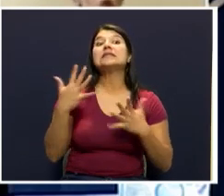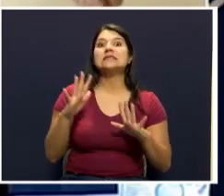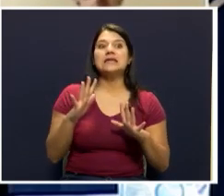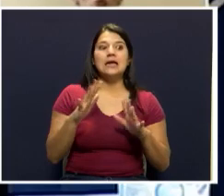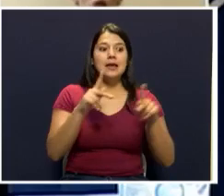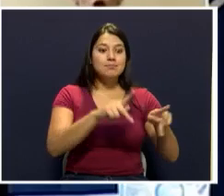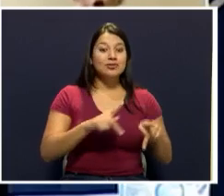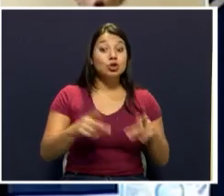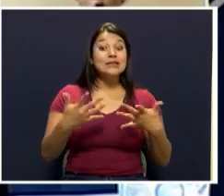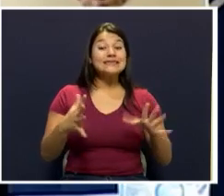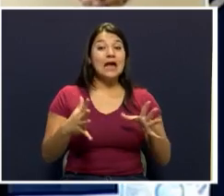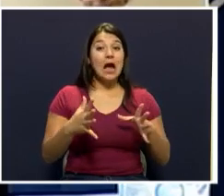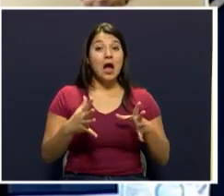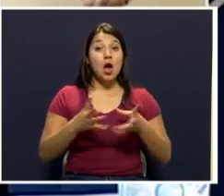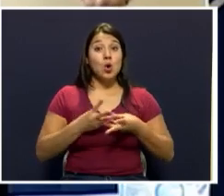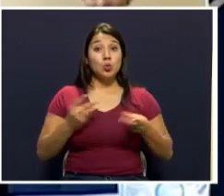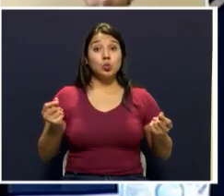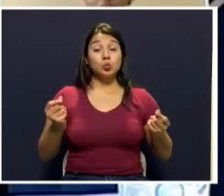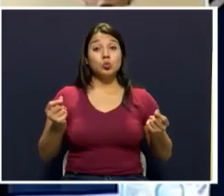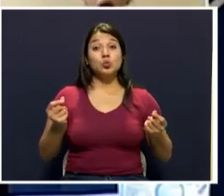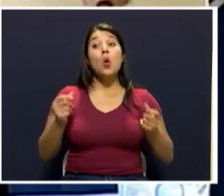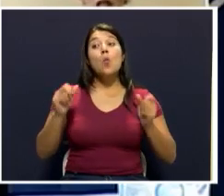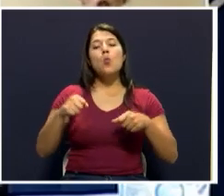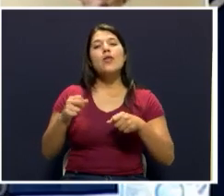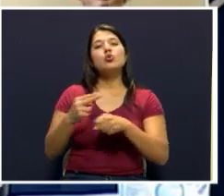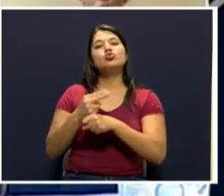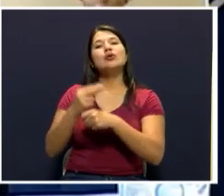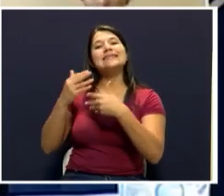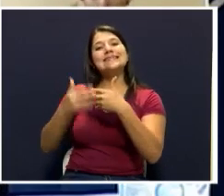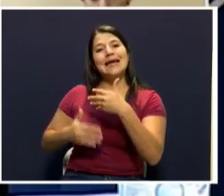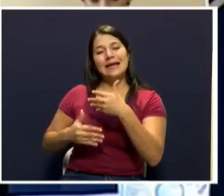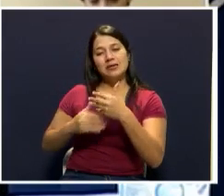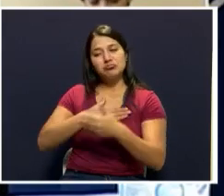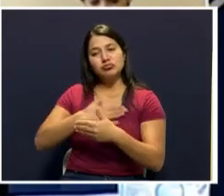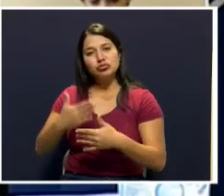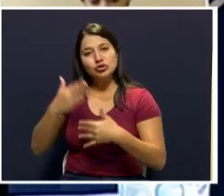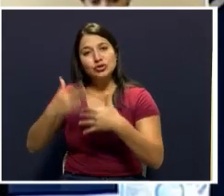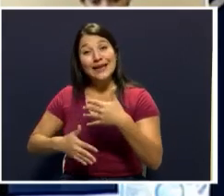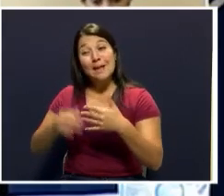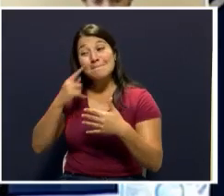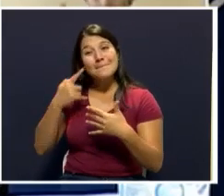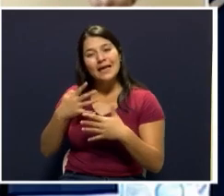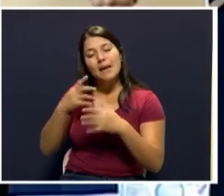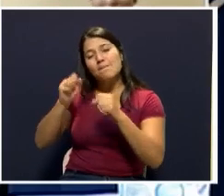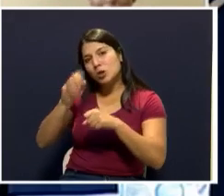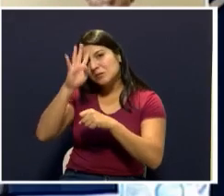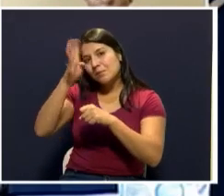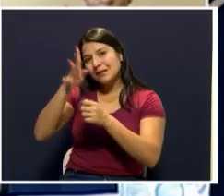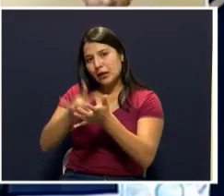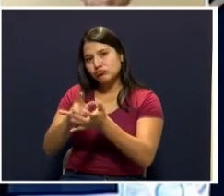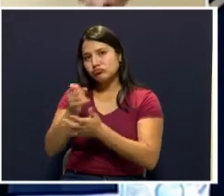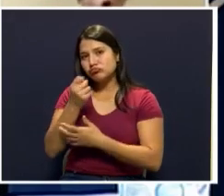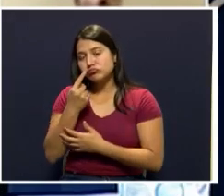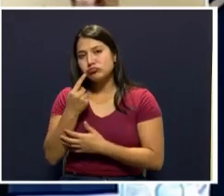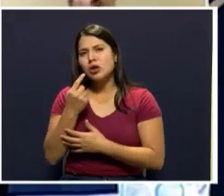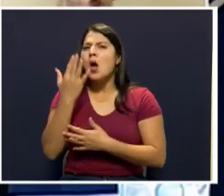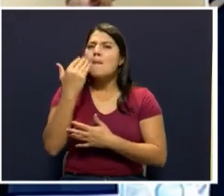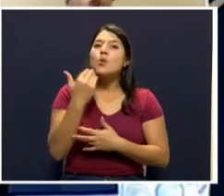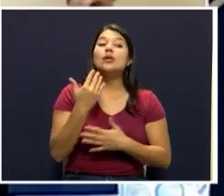convaleciente, de anticuerpos purificados de pacientes ya recuperados o de sueros heterólogos